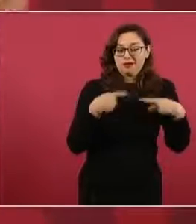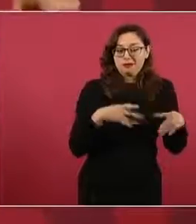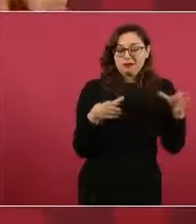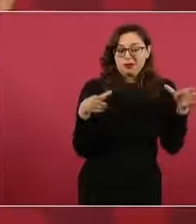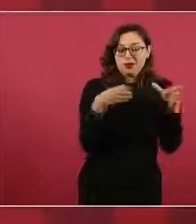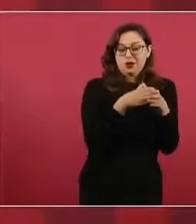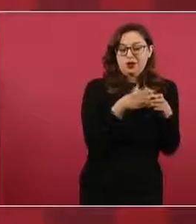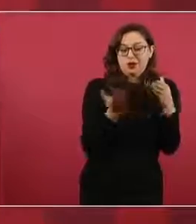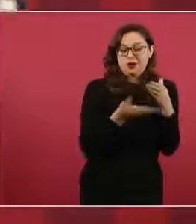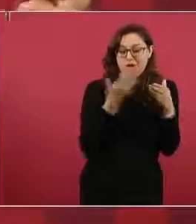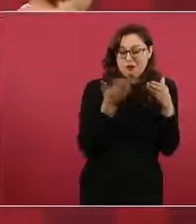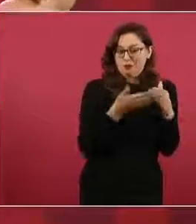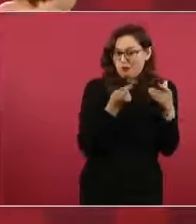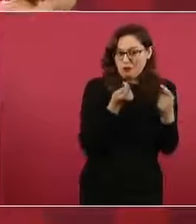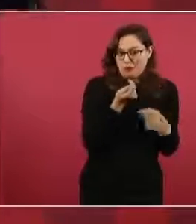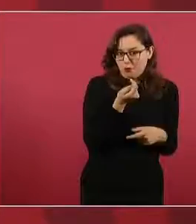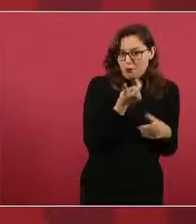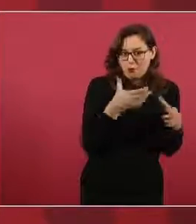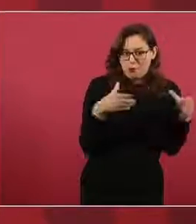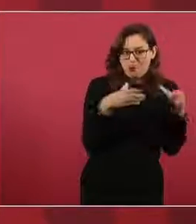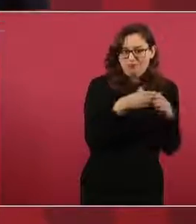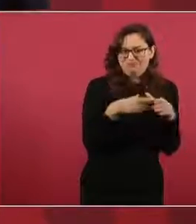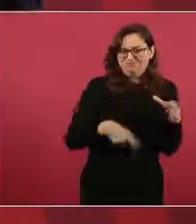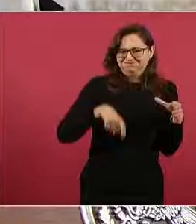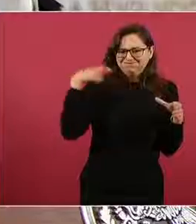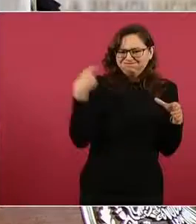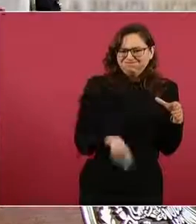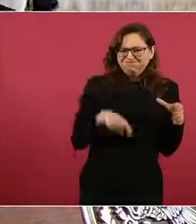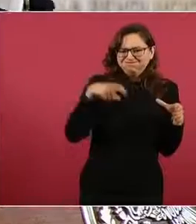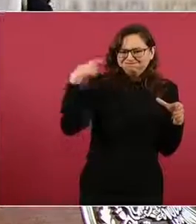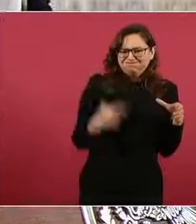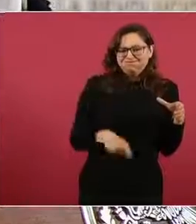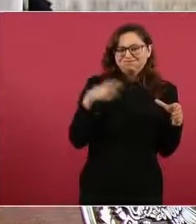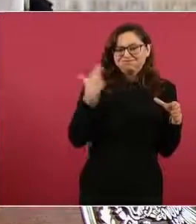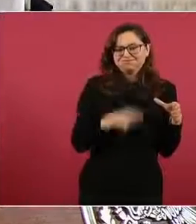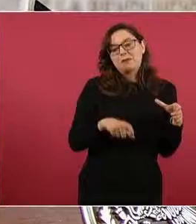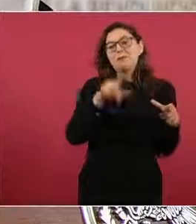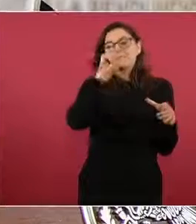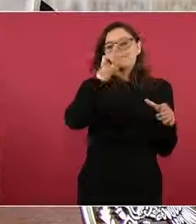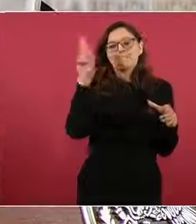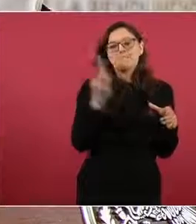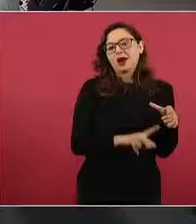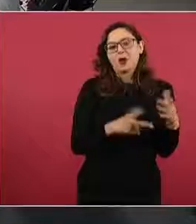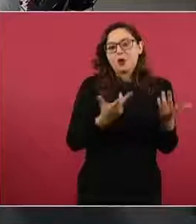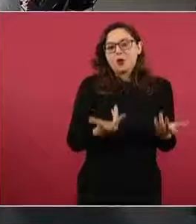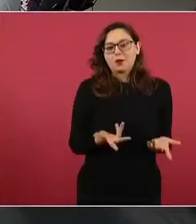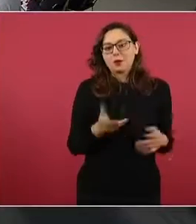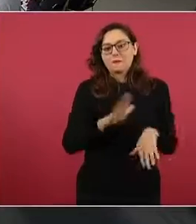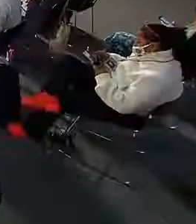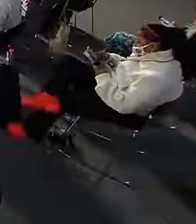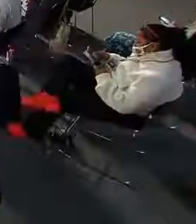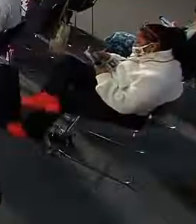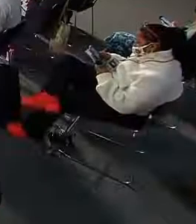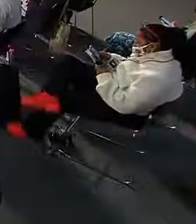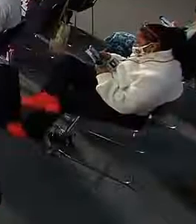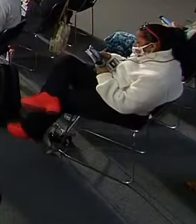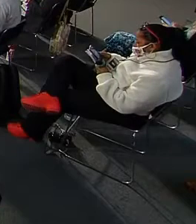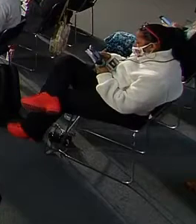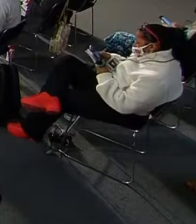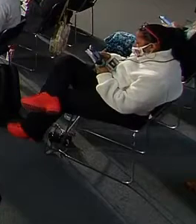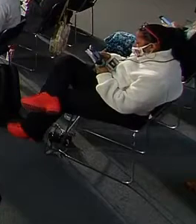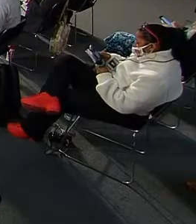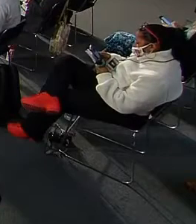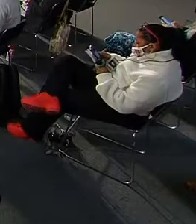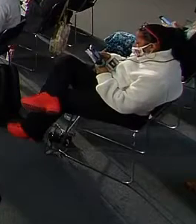que los de base o los sindicalizados, pero proporcionalmente recibían más.